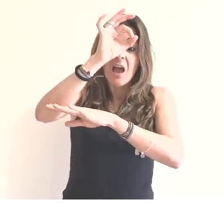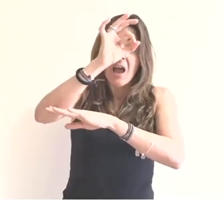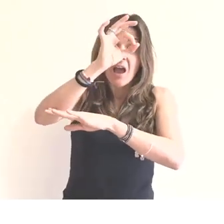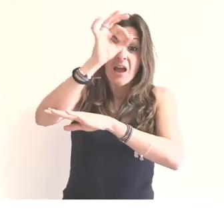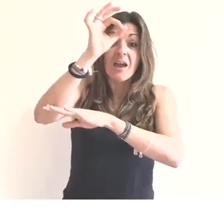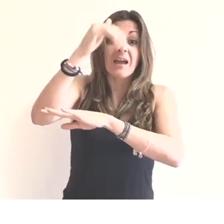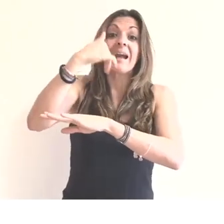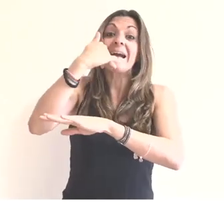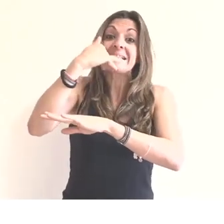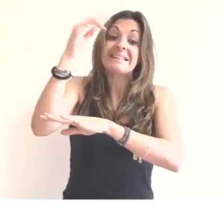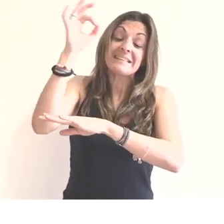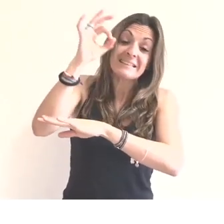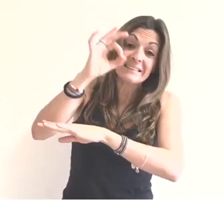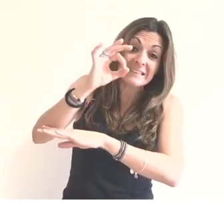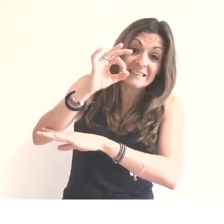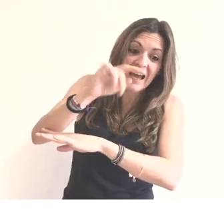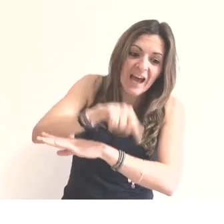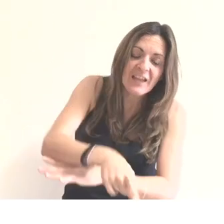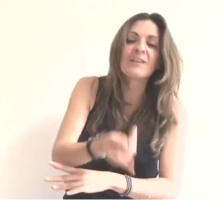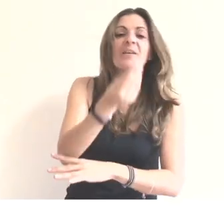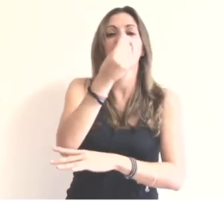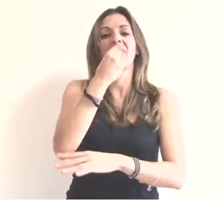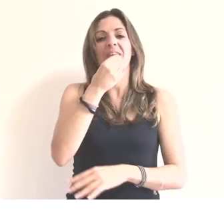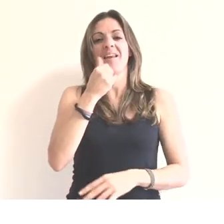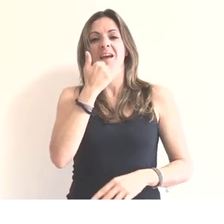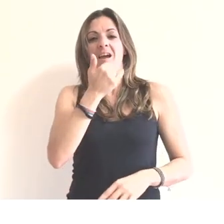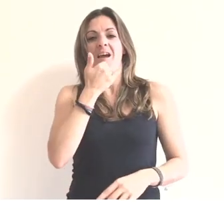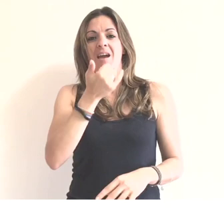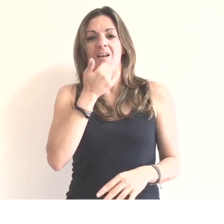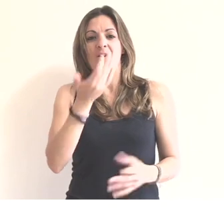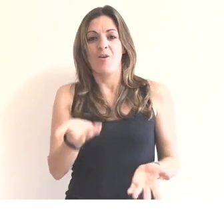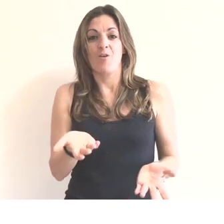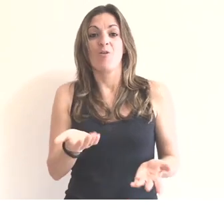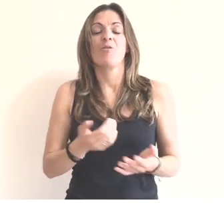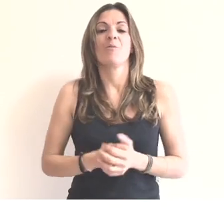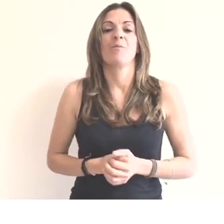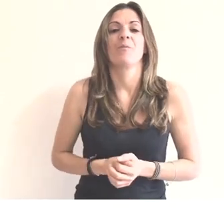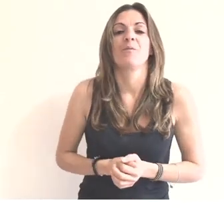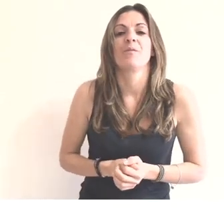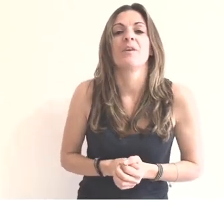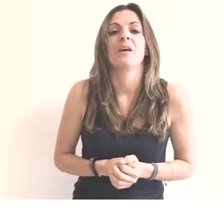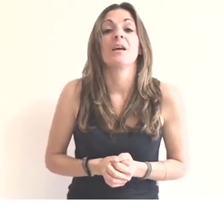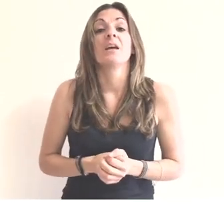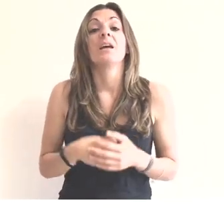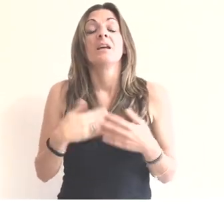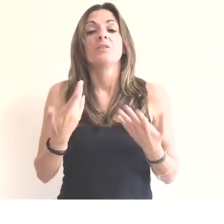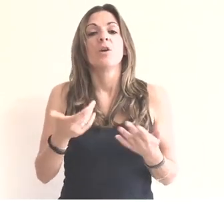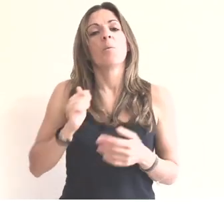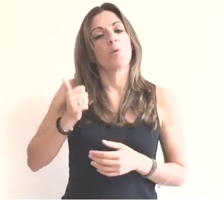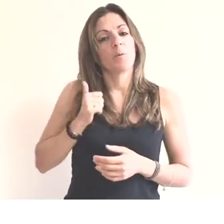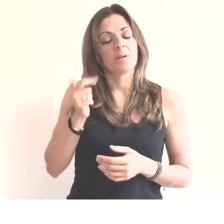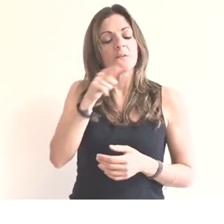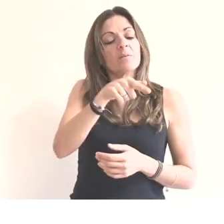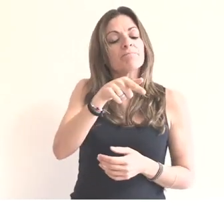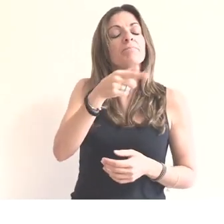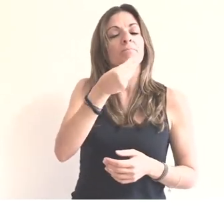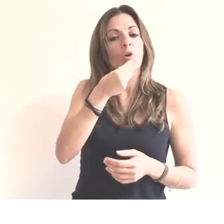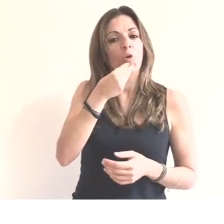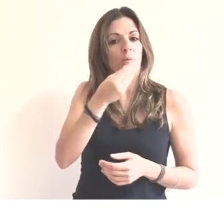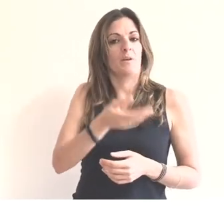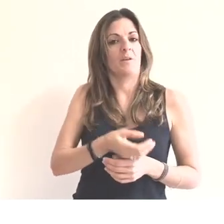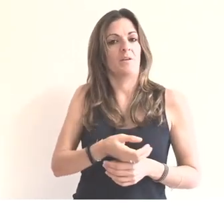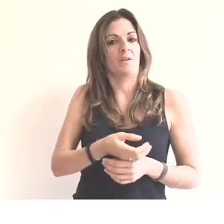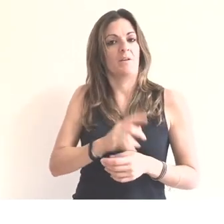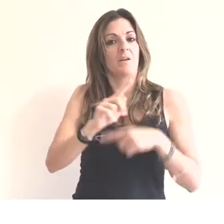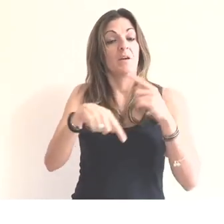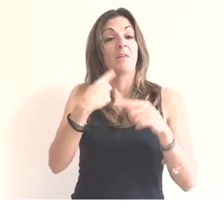un poquito antes del anochecer. Cuando ya esté el sol poniéndose, seguramente tengas ahí un pico de hambre, eso es normal,